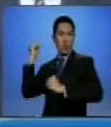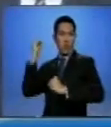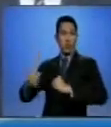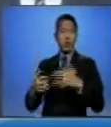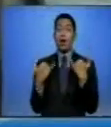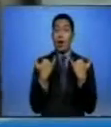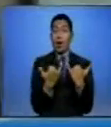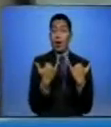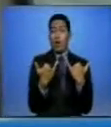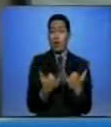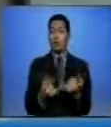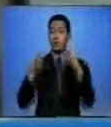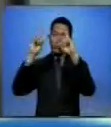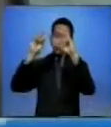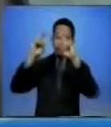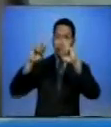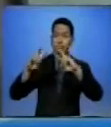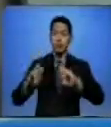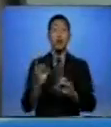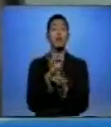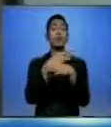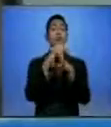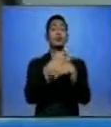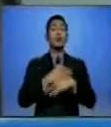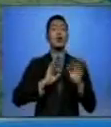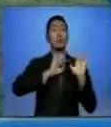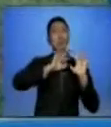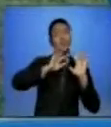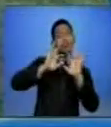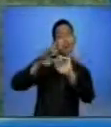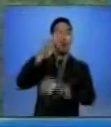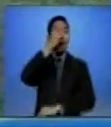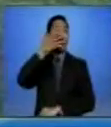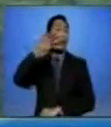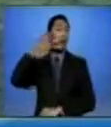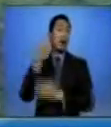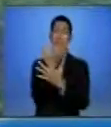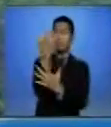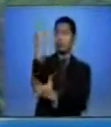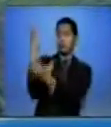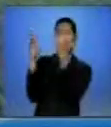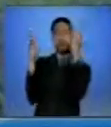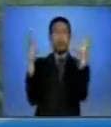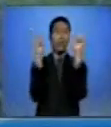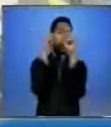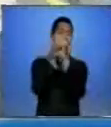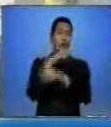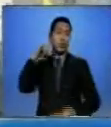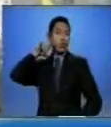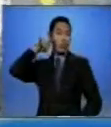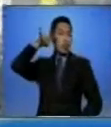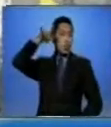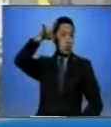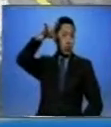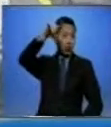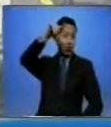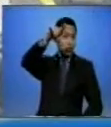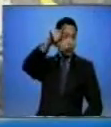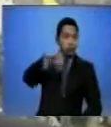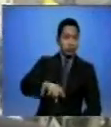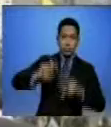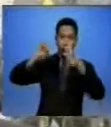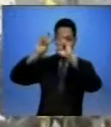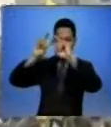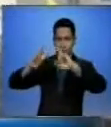que movilizaron a funcionarios hasta el apartado sector selvático, al que únicamente se accede por vía aérea. Como se dio en la noche, pues